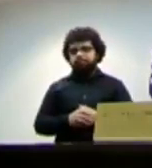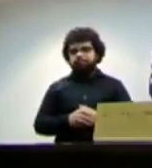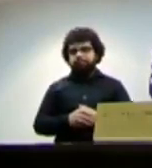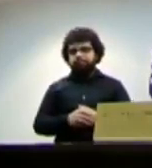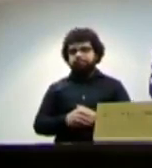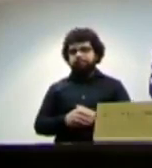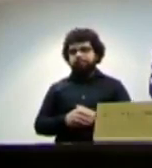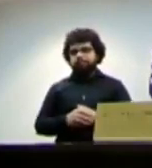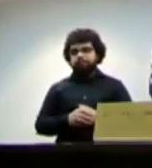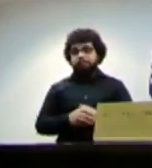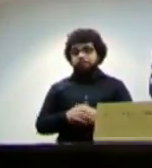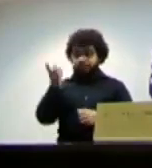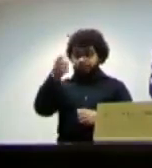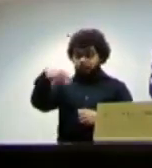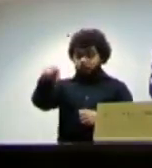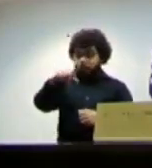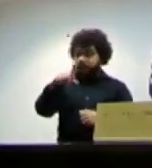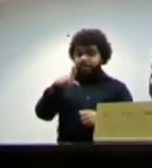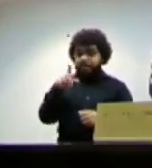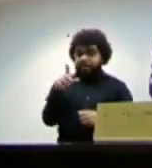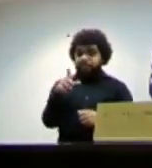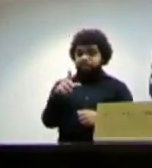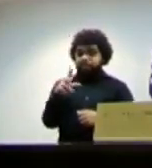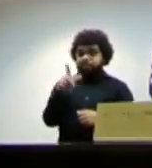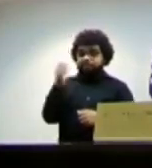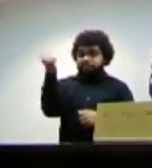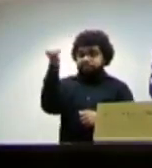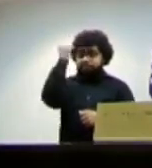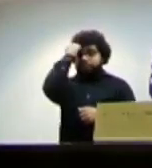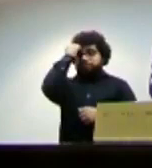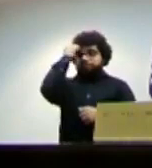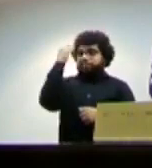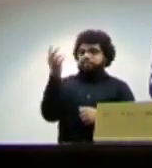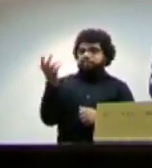Que ustedes son incompetentes, hasta esa palabra la escuché.